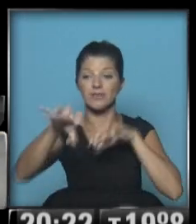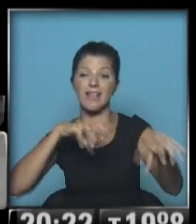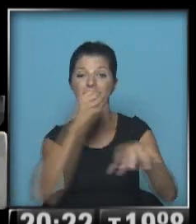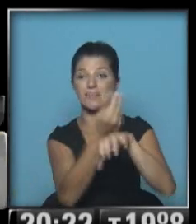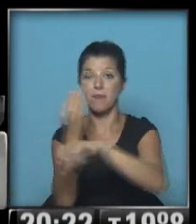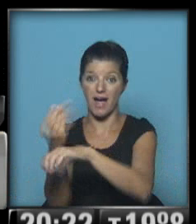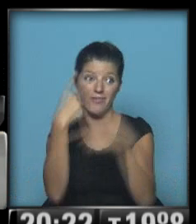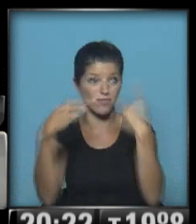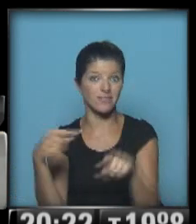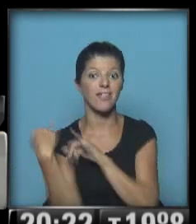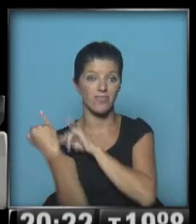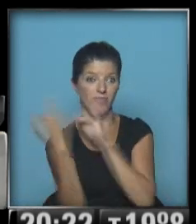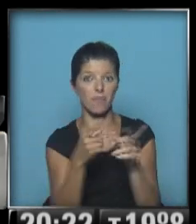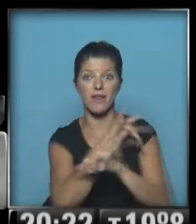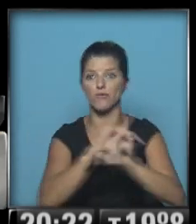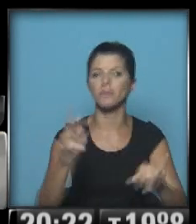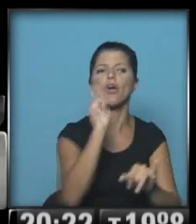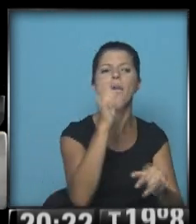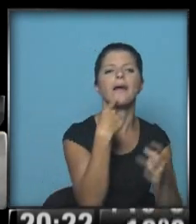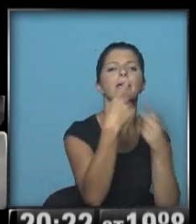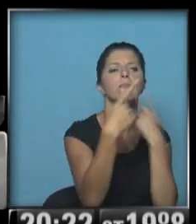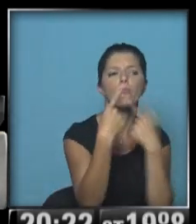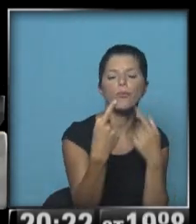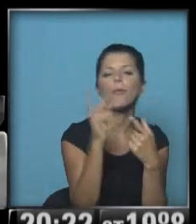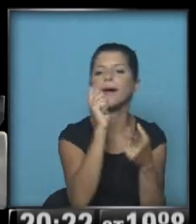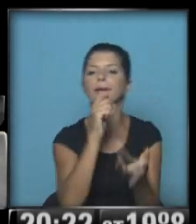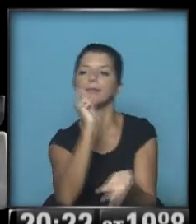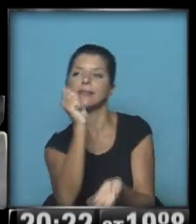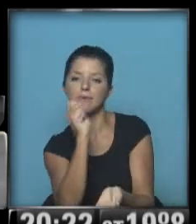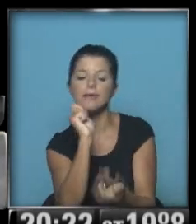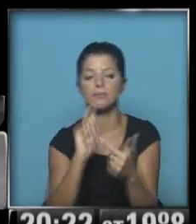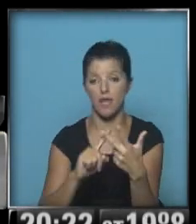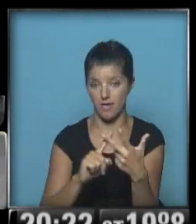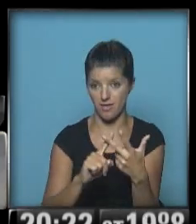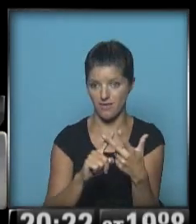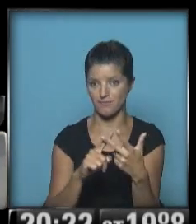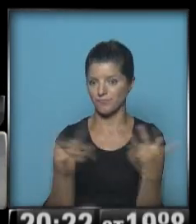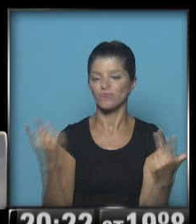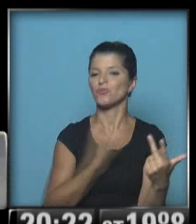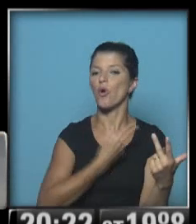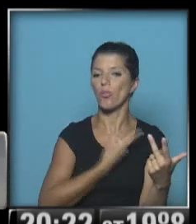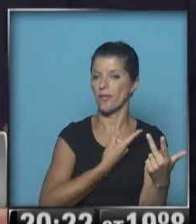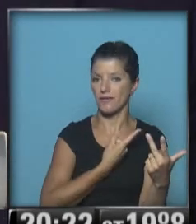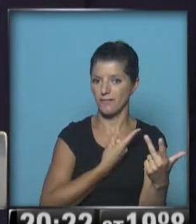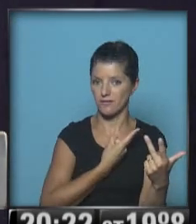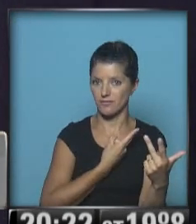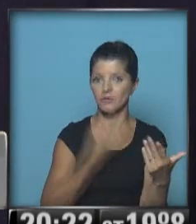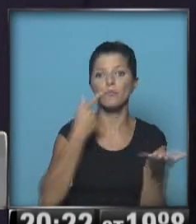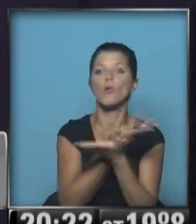de material O sea a quién hablar con A quién entrevistar o sea Dónde dónde